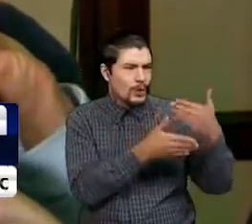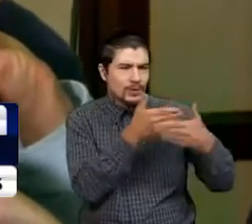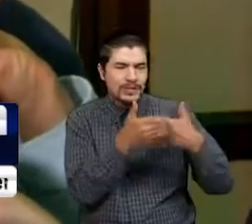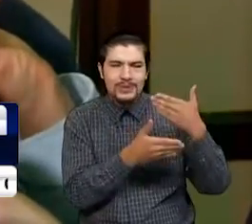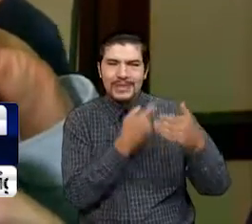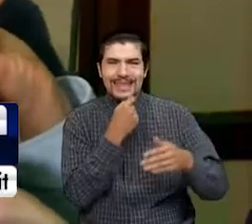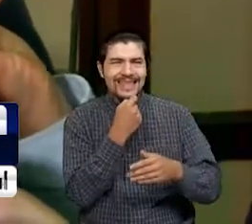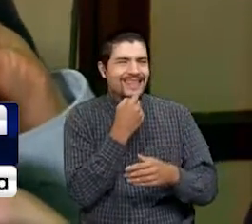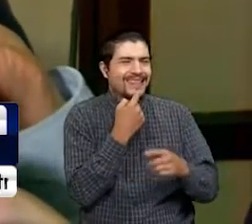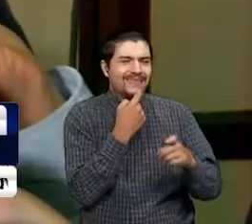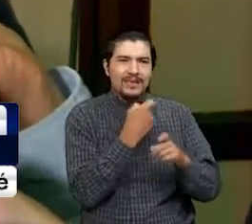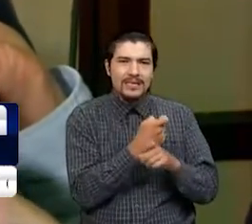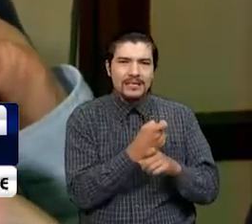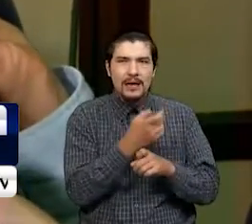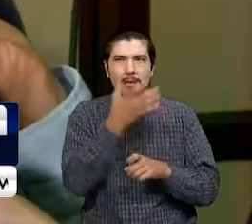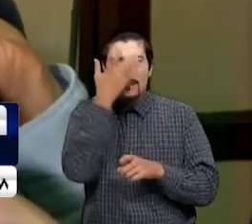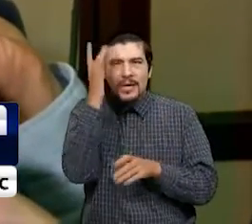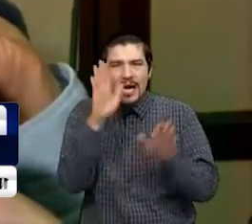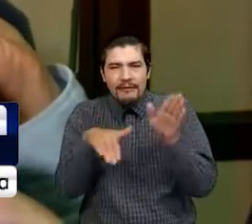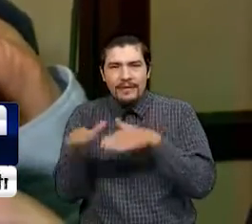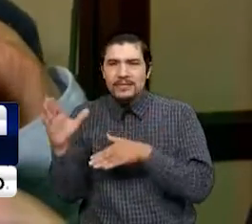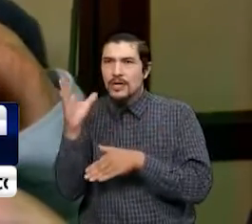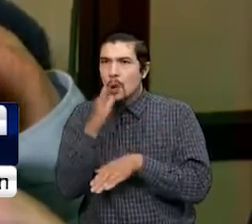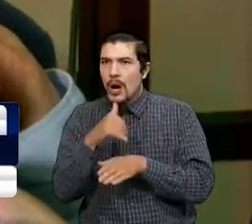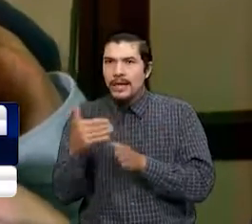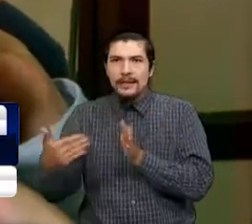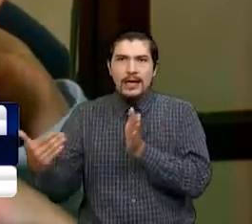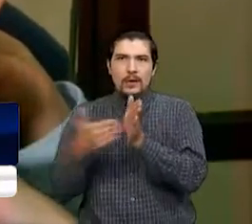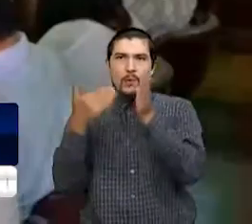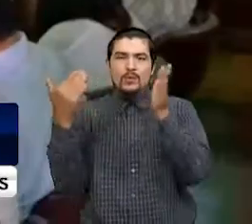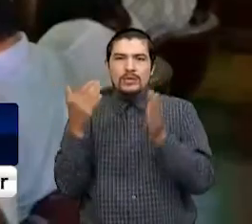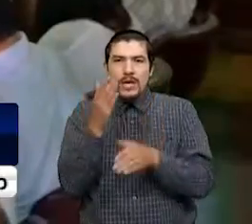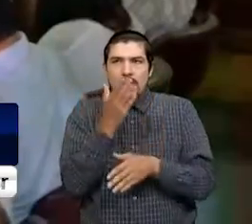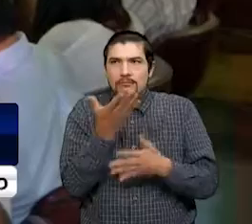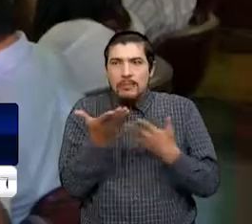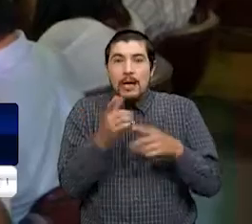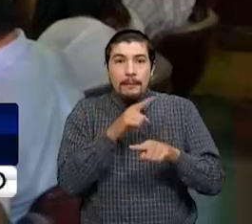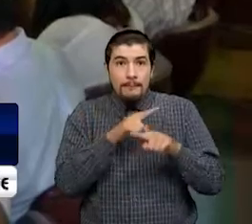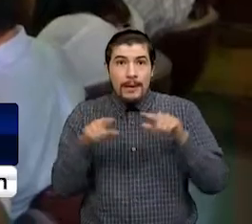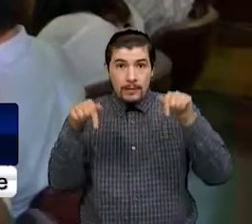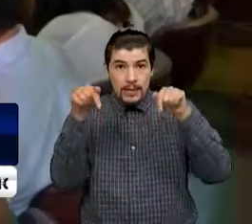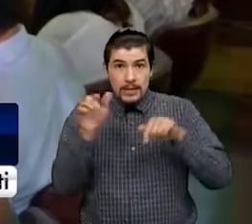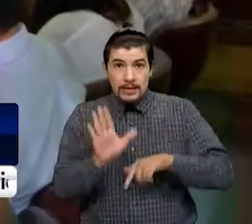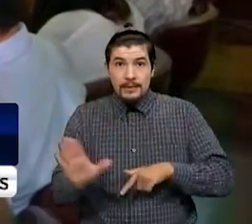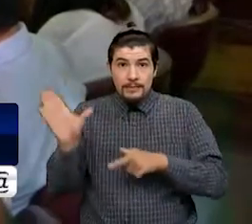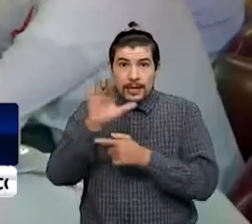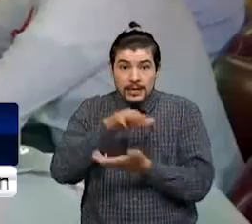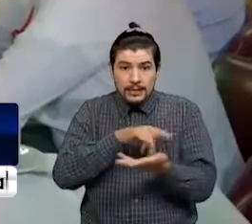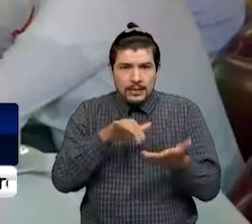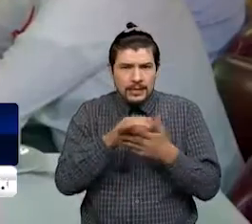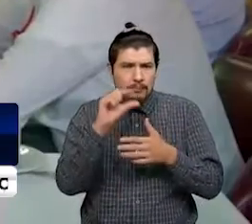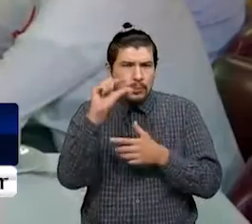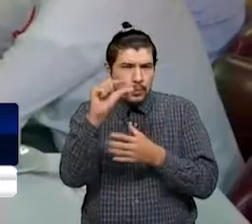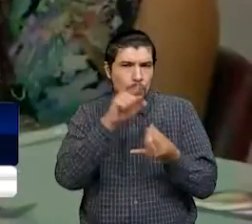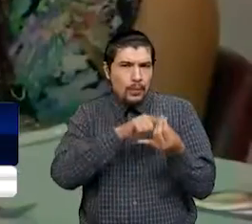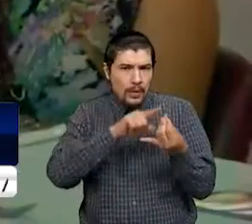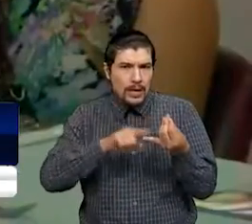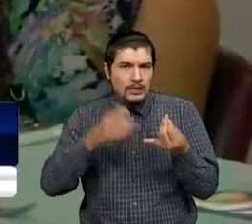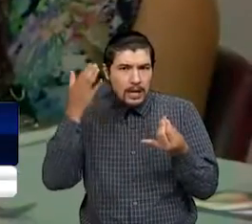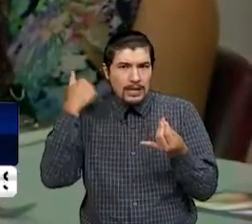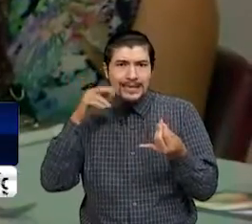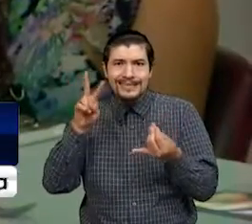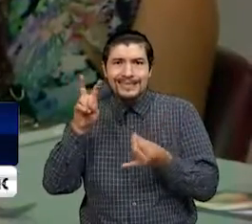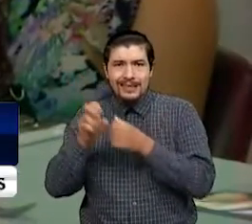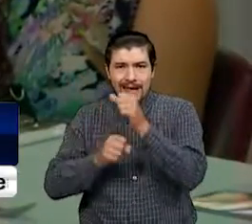denuncia, pero si bien son pocos los casos que se presentan en el departamento, esto lo que hay